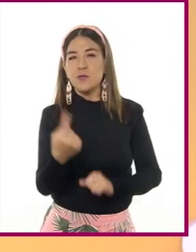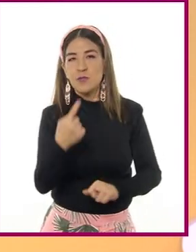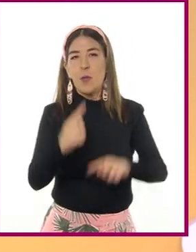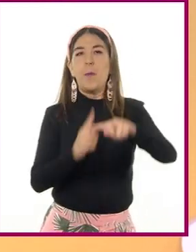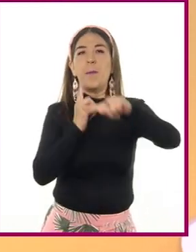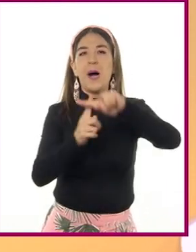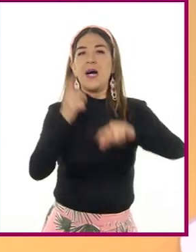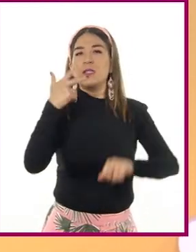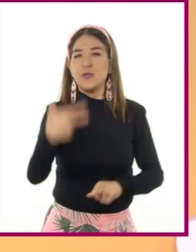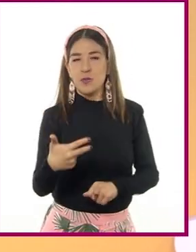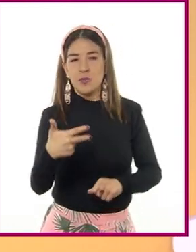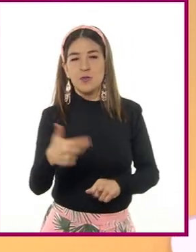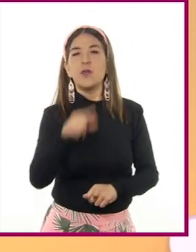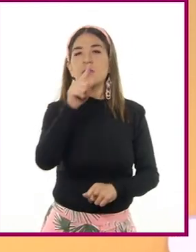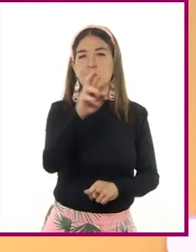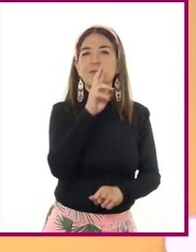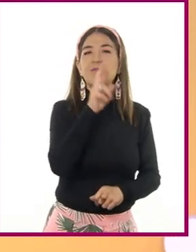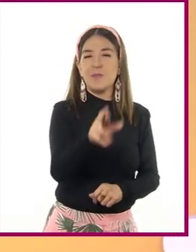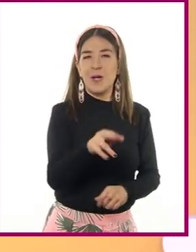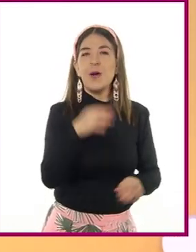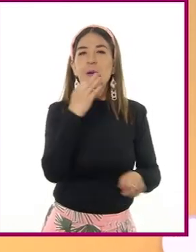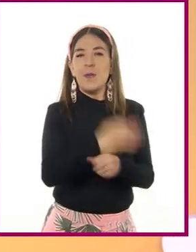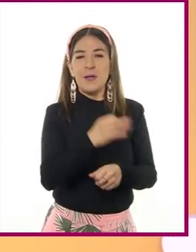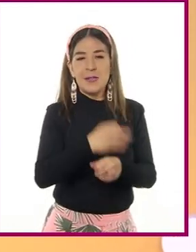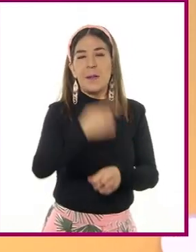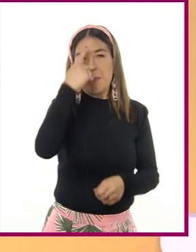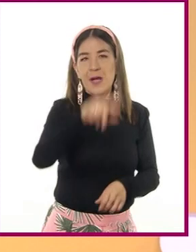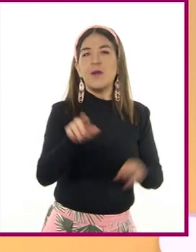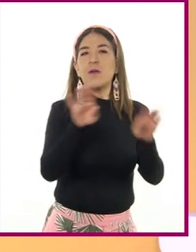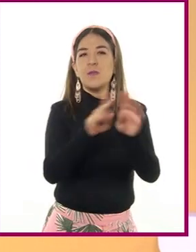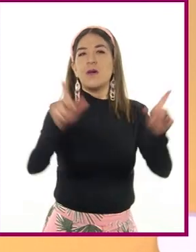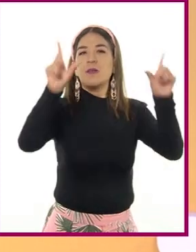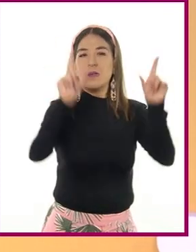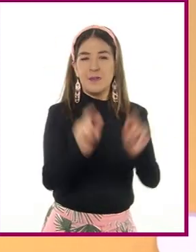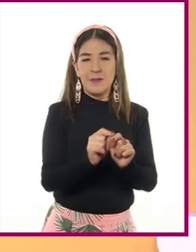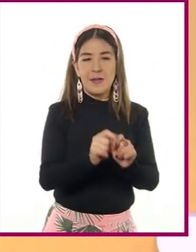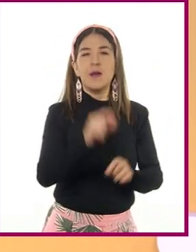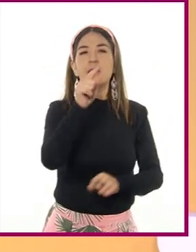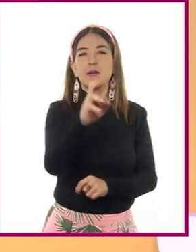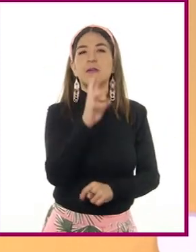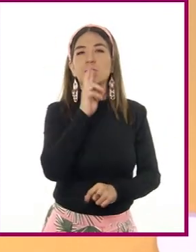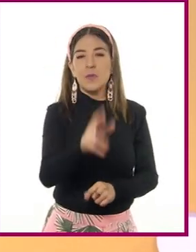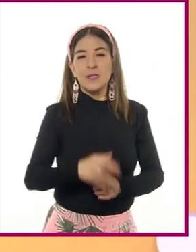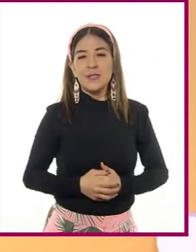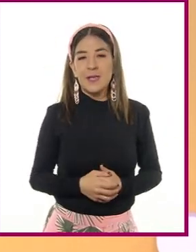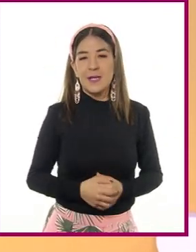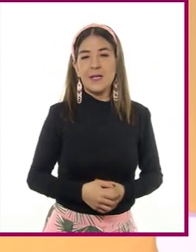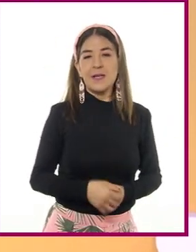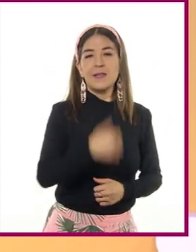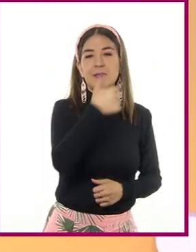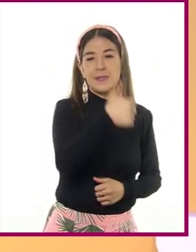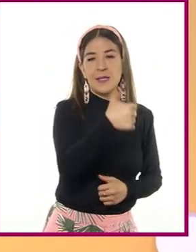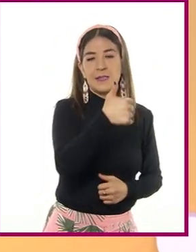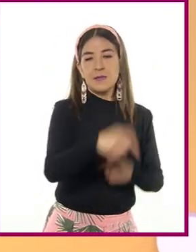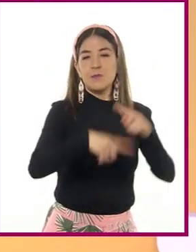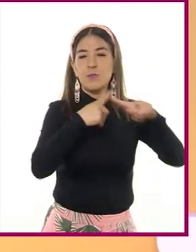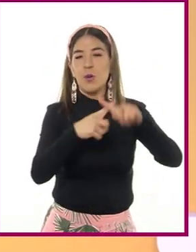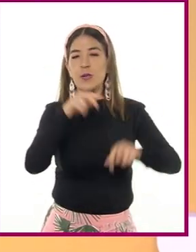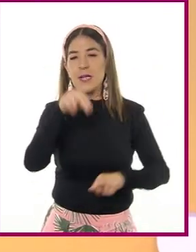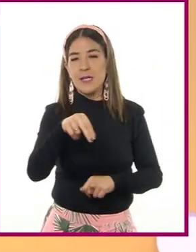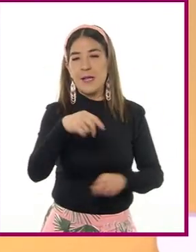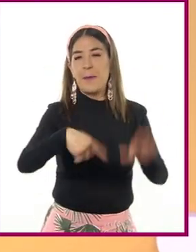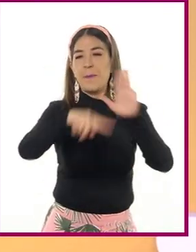8. Realizamos las operaciones indicadas para simplificar la expresión y obtenemos 6 por